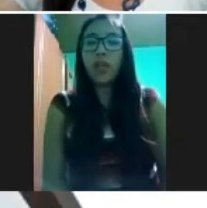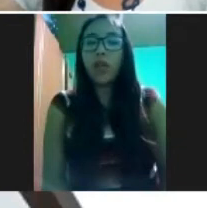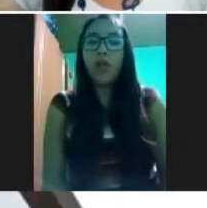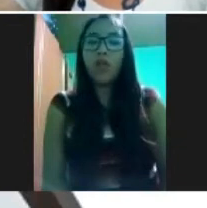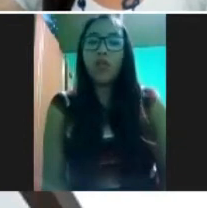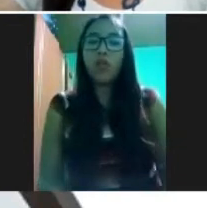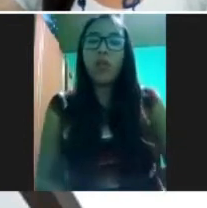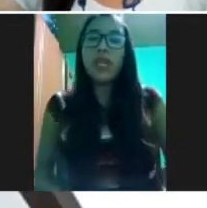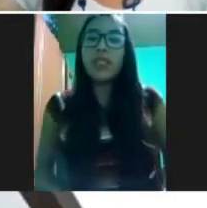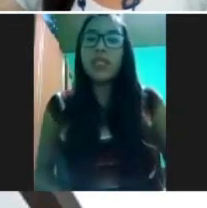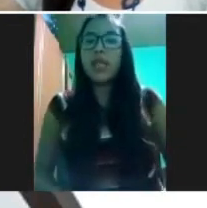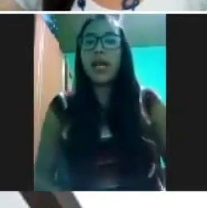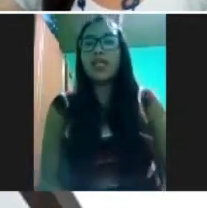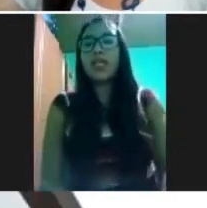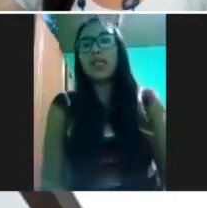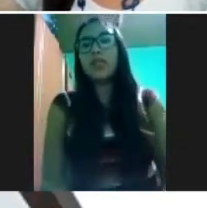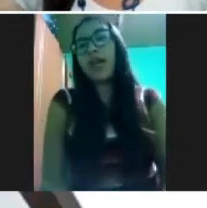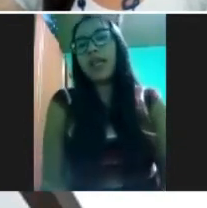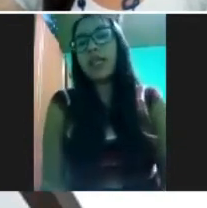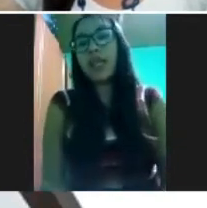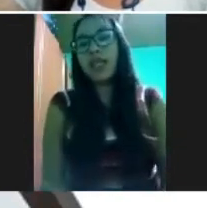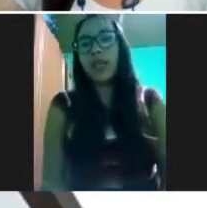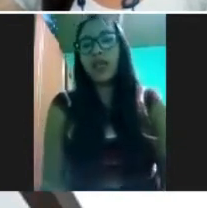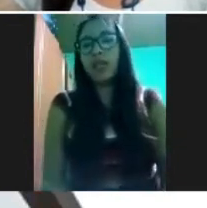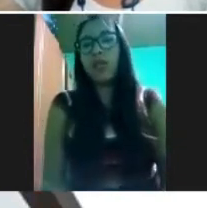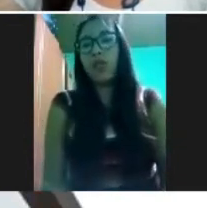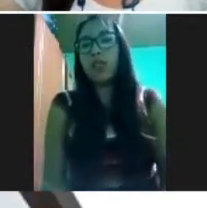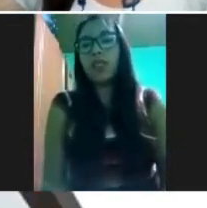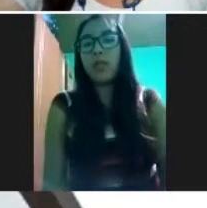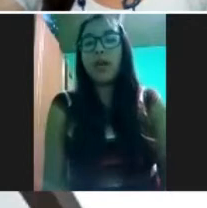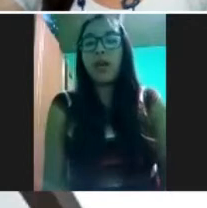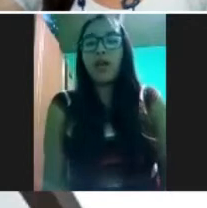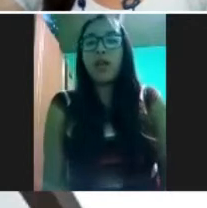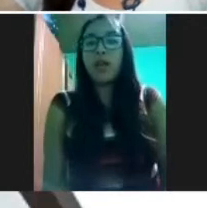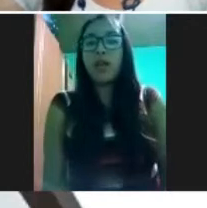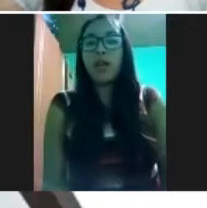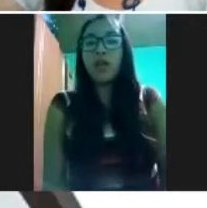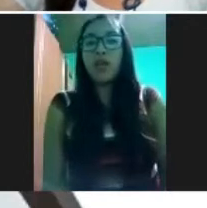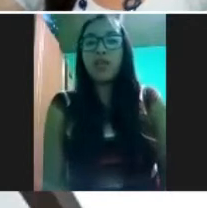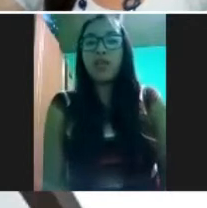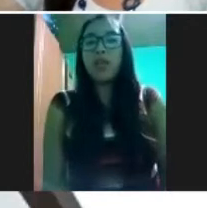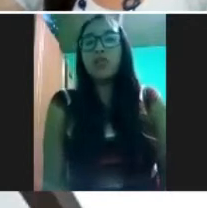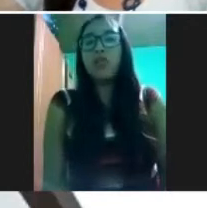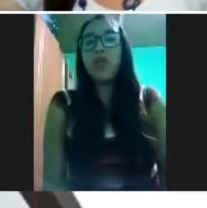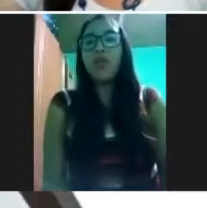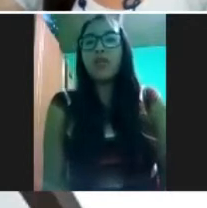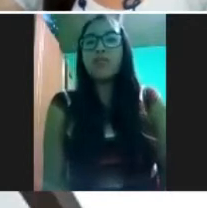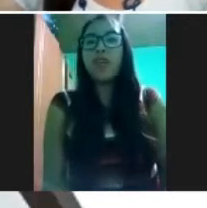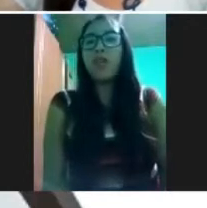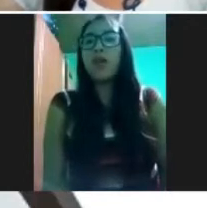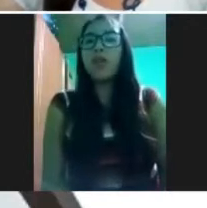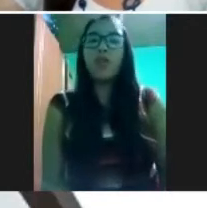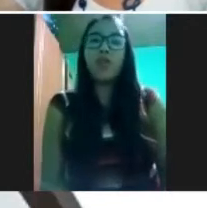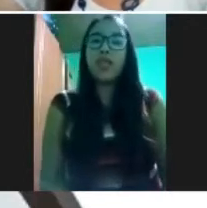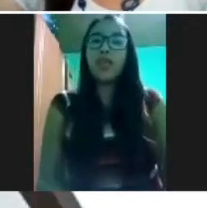que el adecuado, no cubre las necesidades y las precarias que tiene todo el sistema. Y incluso